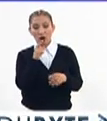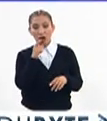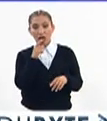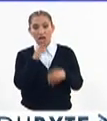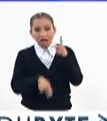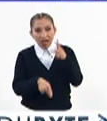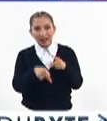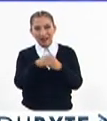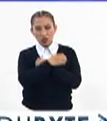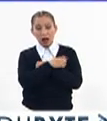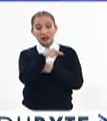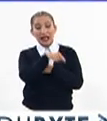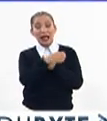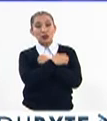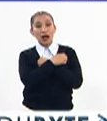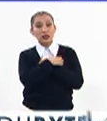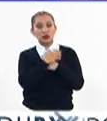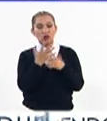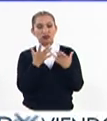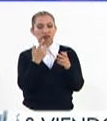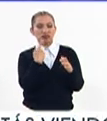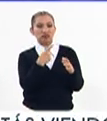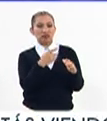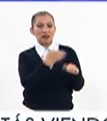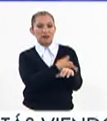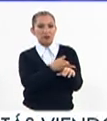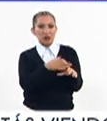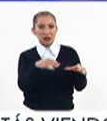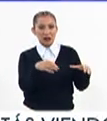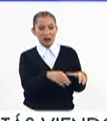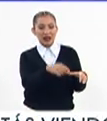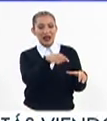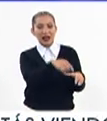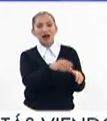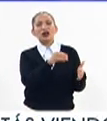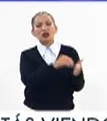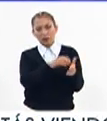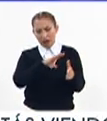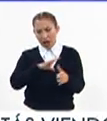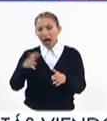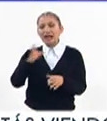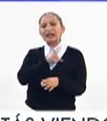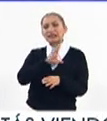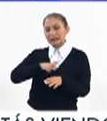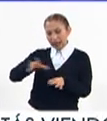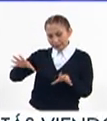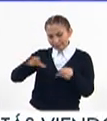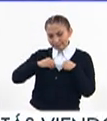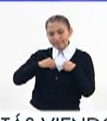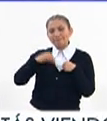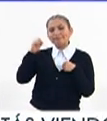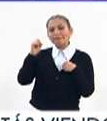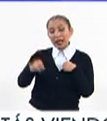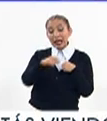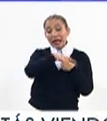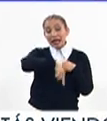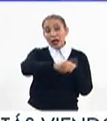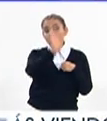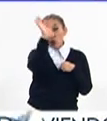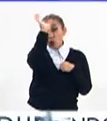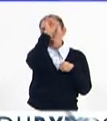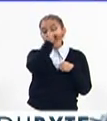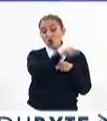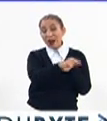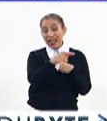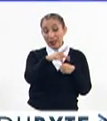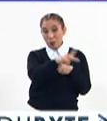en la educación sería en la educación no formal, la educación en casa. Aún con la adopción del cristianismo, los elementos